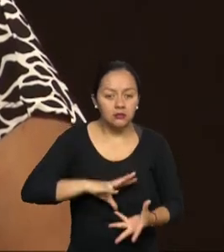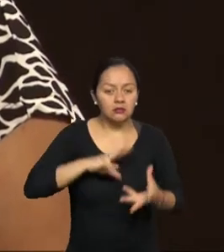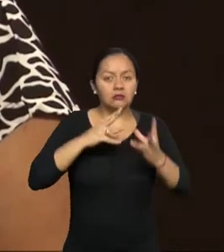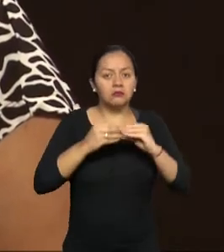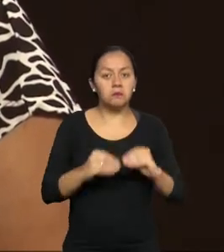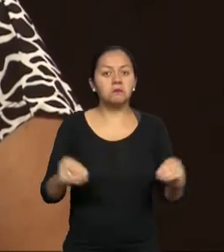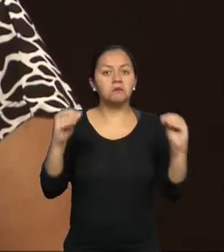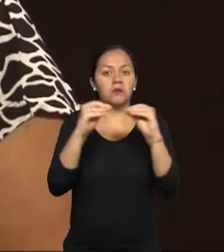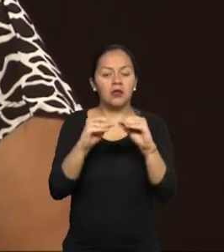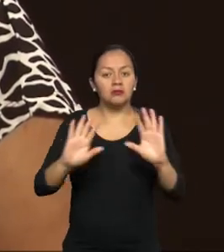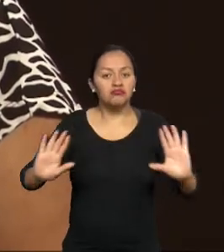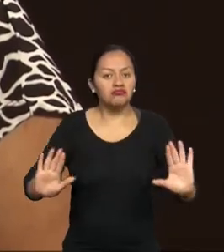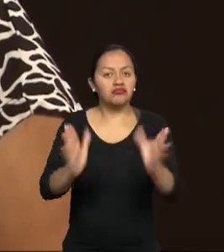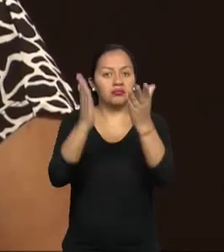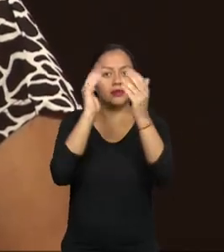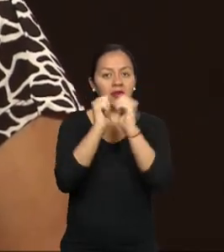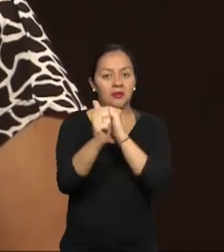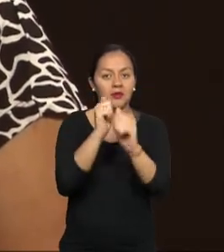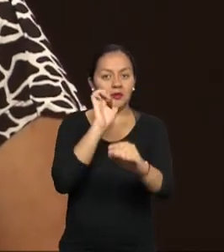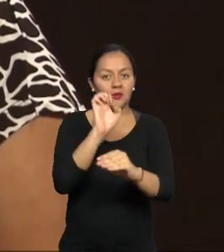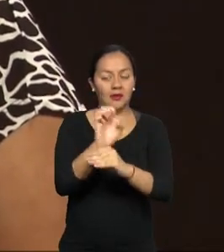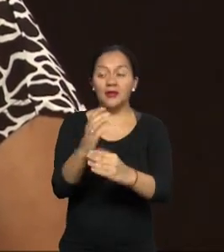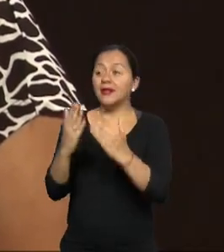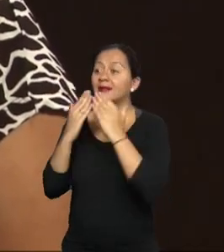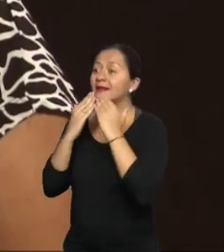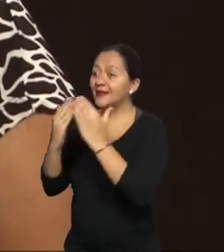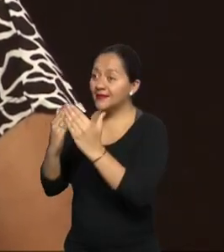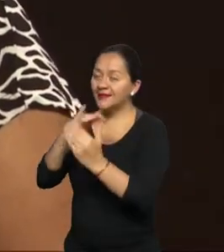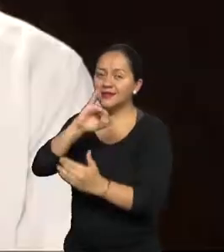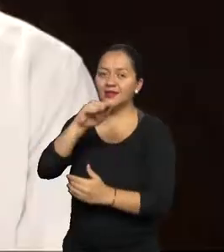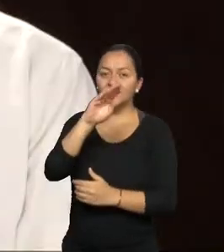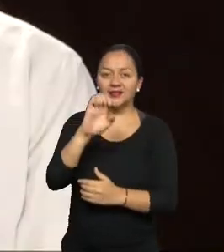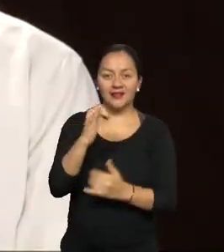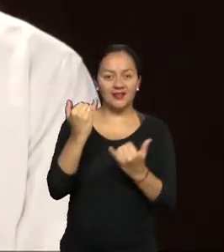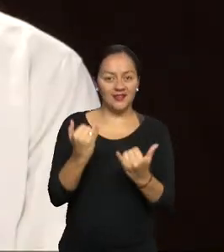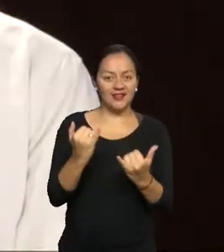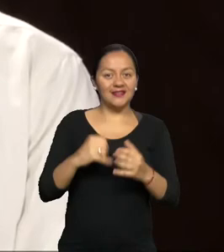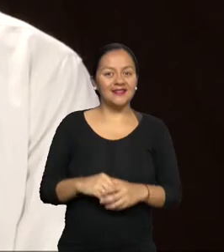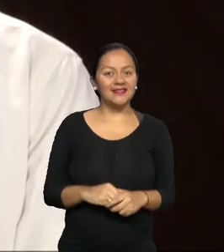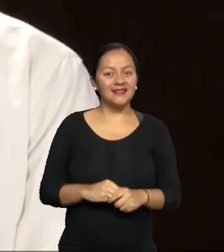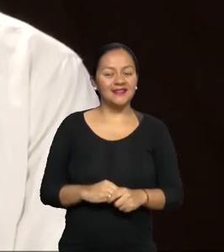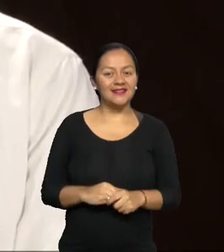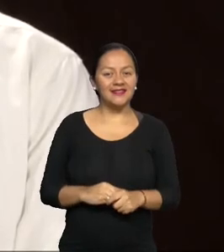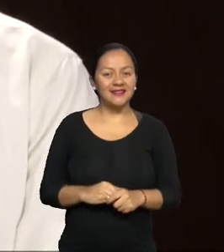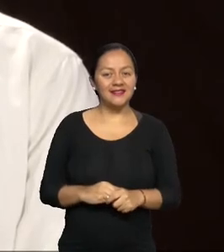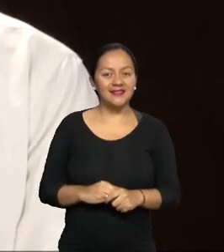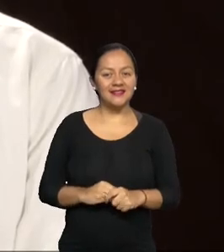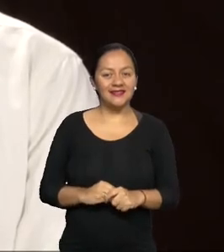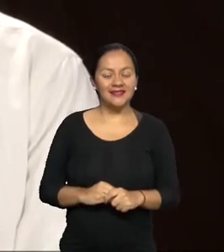para dar un impulso al deporte ecuatoriano. Muchas gracias, José, por acompañarnos en este día. A ustedes.